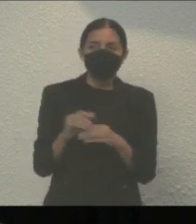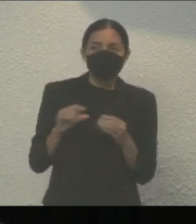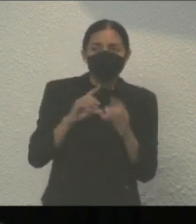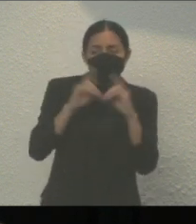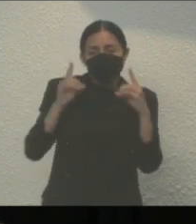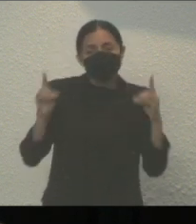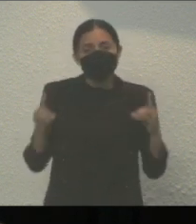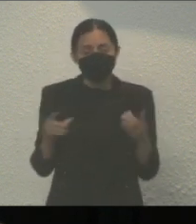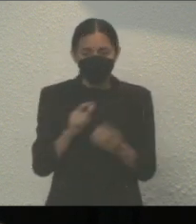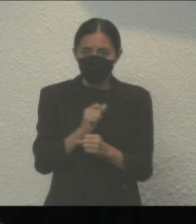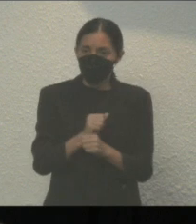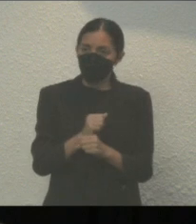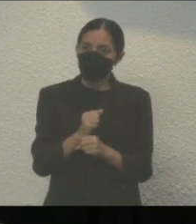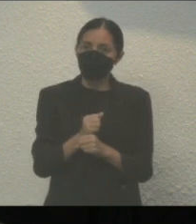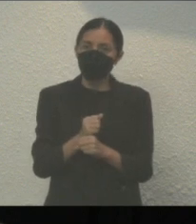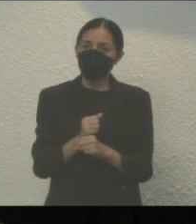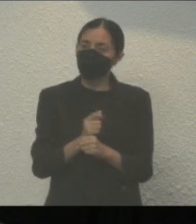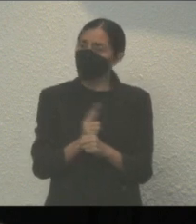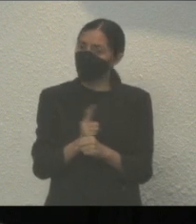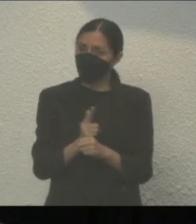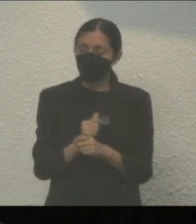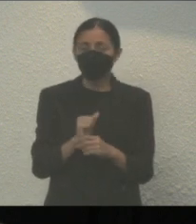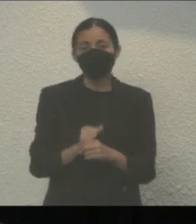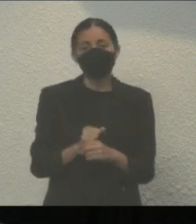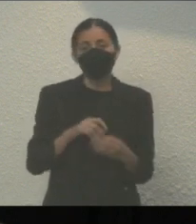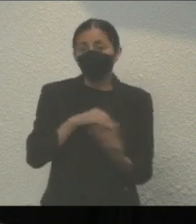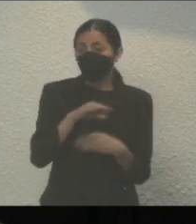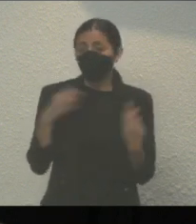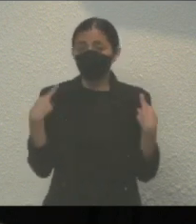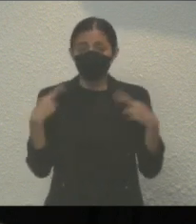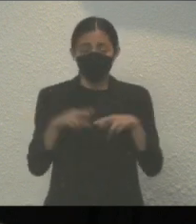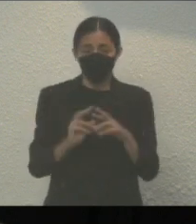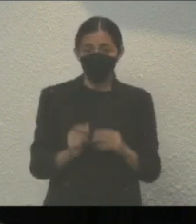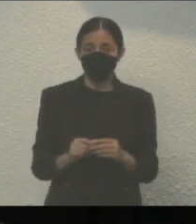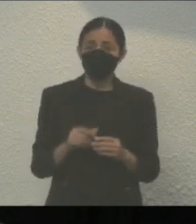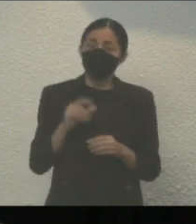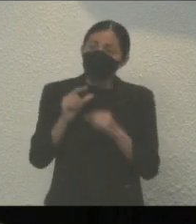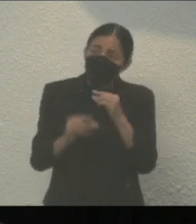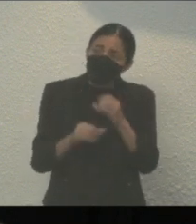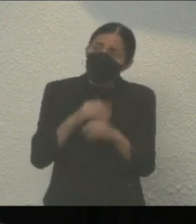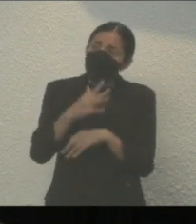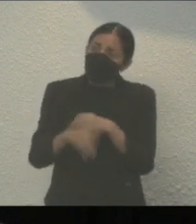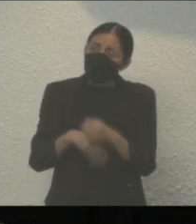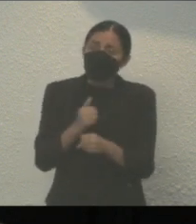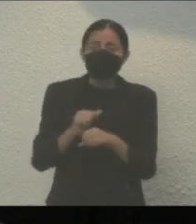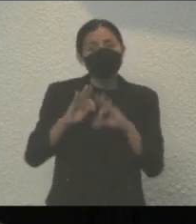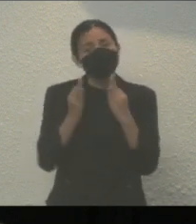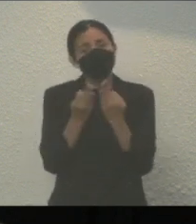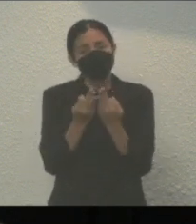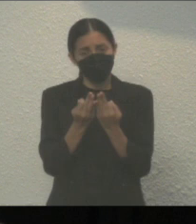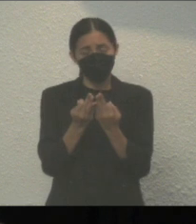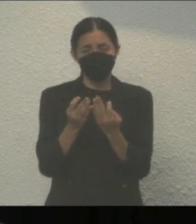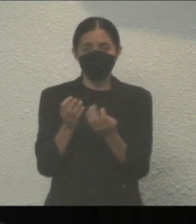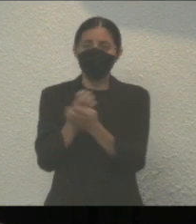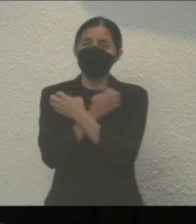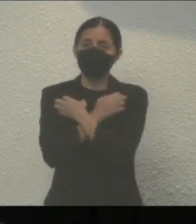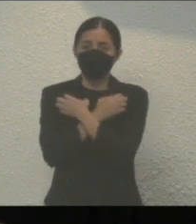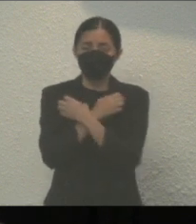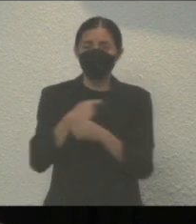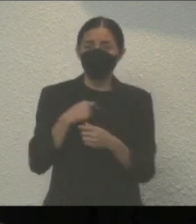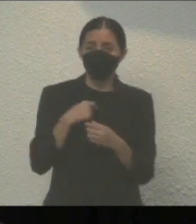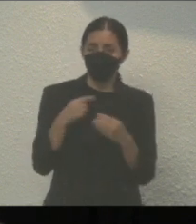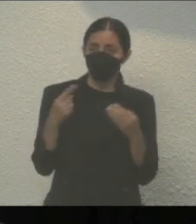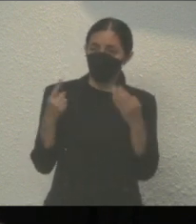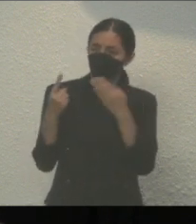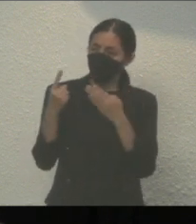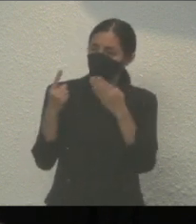y mi profesión. A mis maestros, en todos estos años, por la formación académica, inculcarme que el médico, más allá